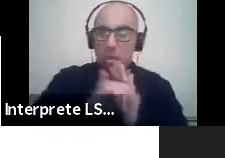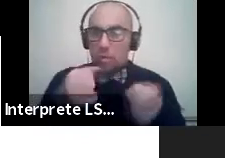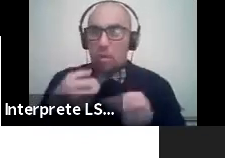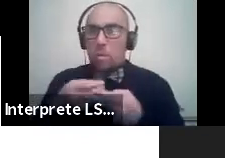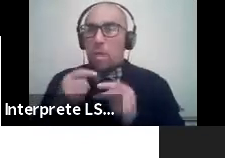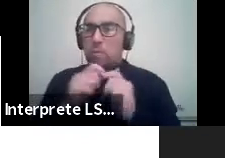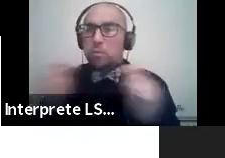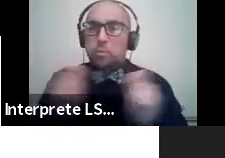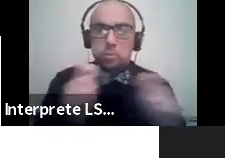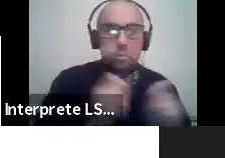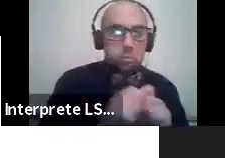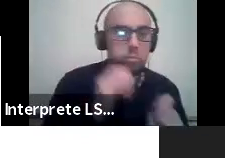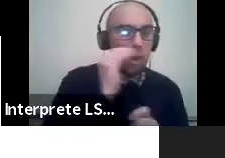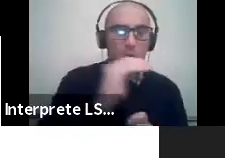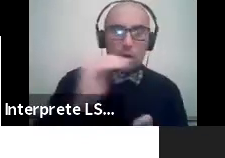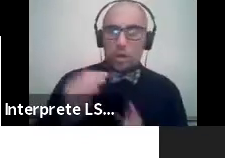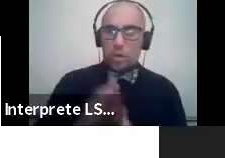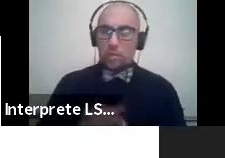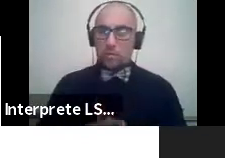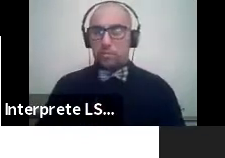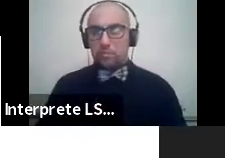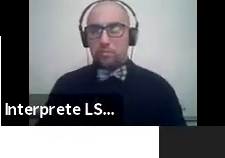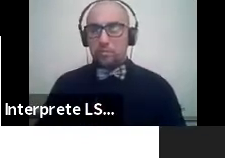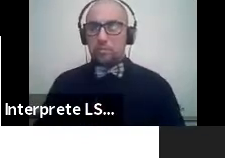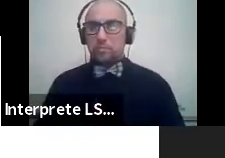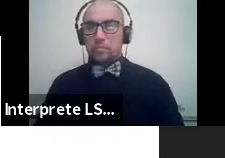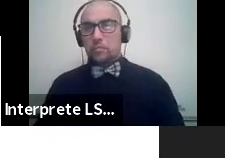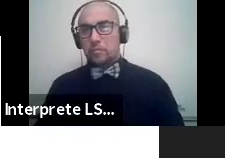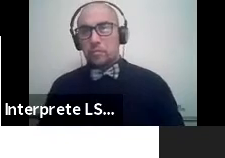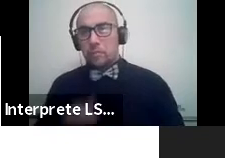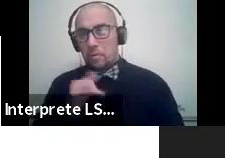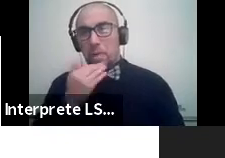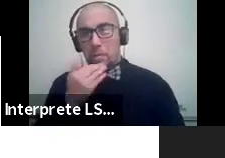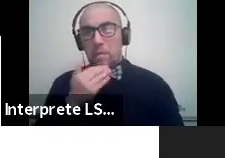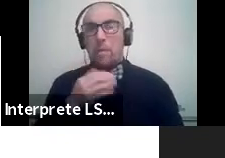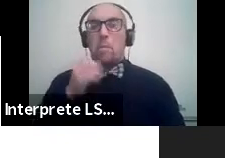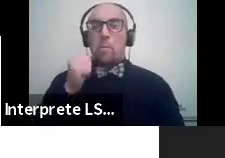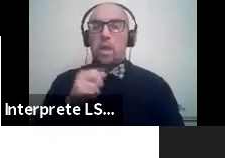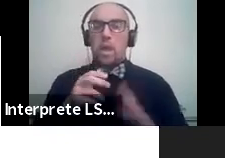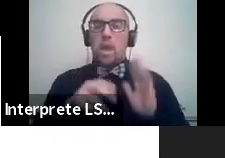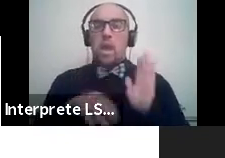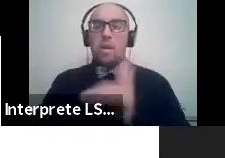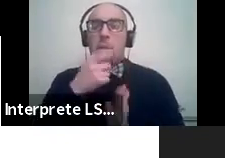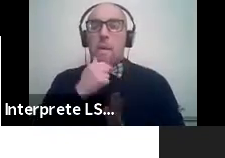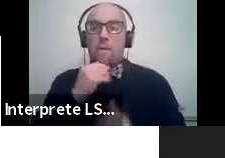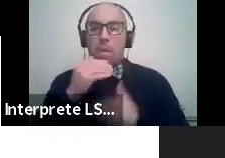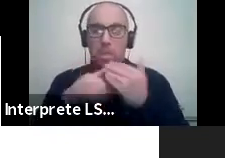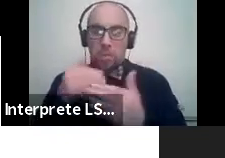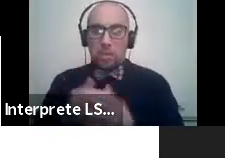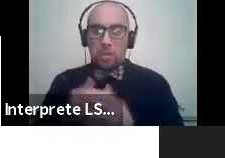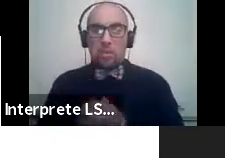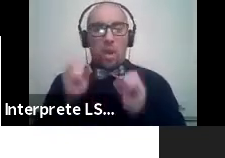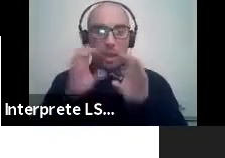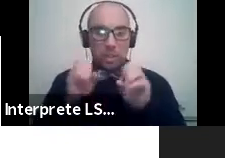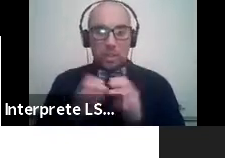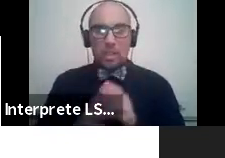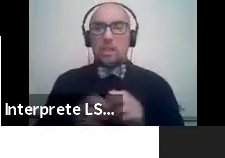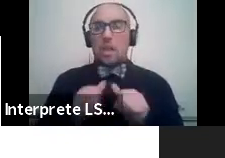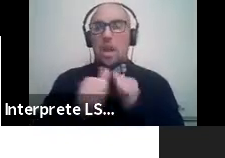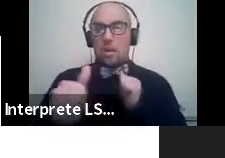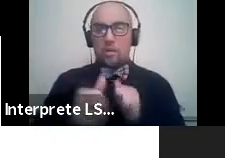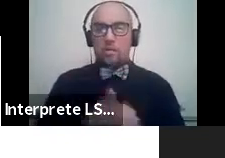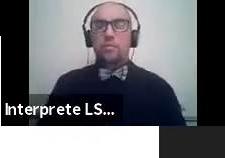posteriormente con los niños y las niñas y poder entonces facilitar este proceso entonces de enseñanza a distancia,